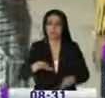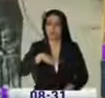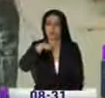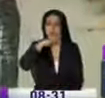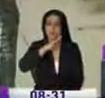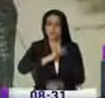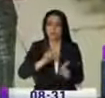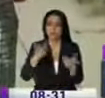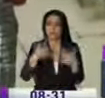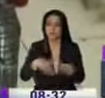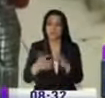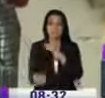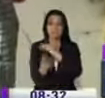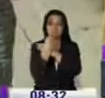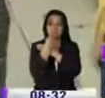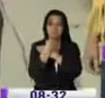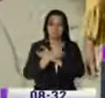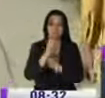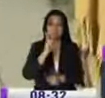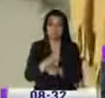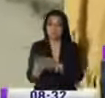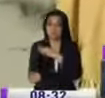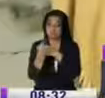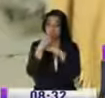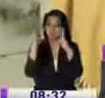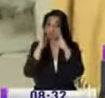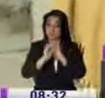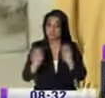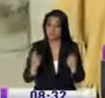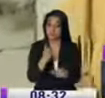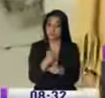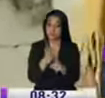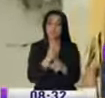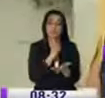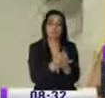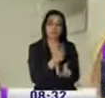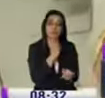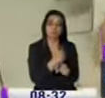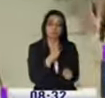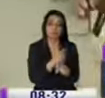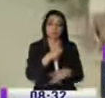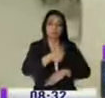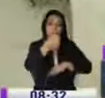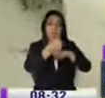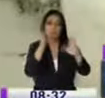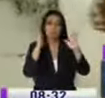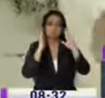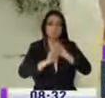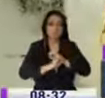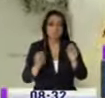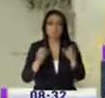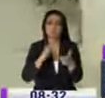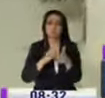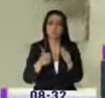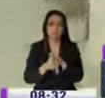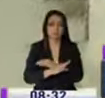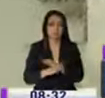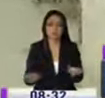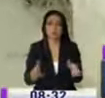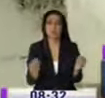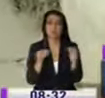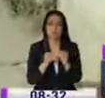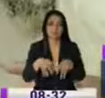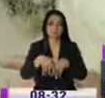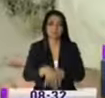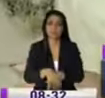medidas ya que no les ponen atención a esta solicitud. Sí, señorita, estamos tomando medidas y vamos a tomar unas medidas más drásticas porque si no,